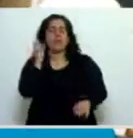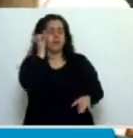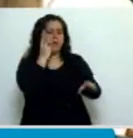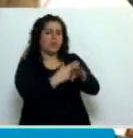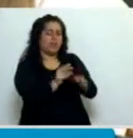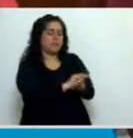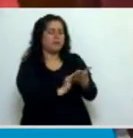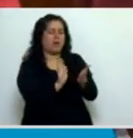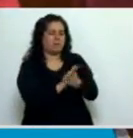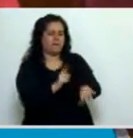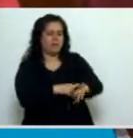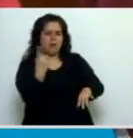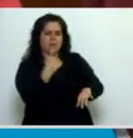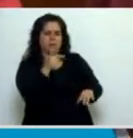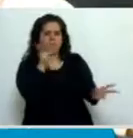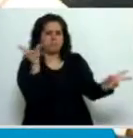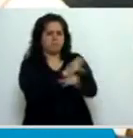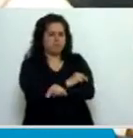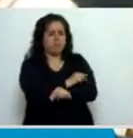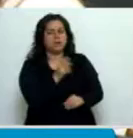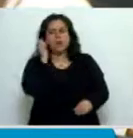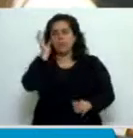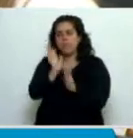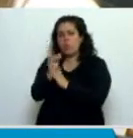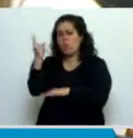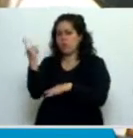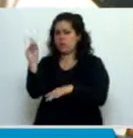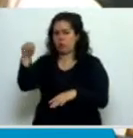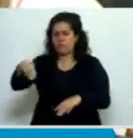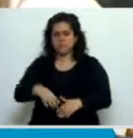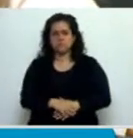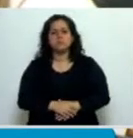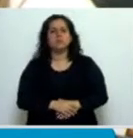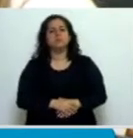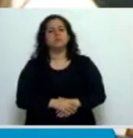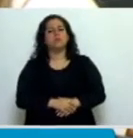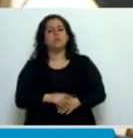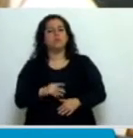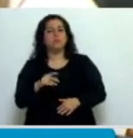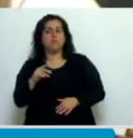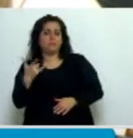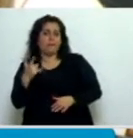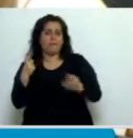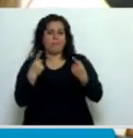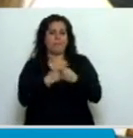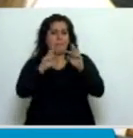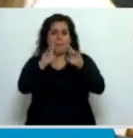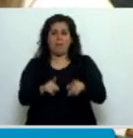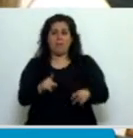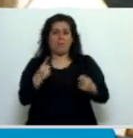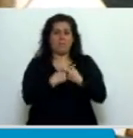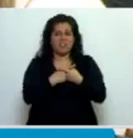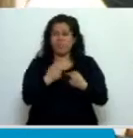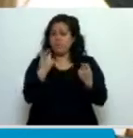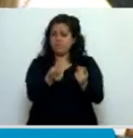favor, redondee que se agotó el tiempo. Ya termino un segundo. No estamos convocados a discutir una política de Estado, que eso es lo que necesitaríamos.